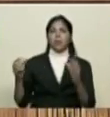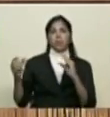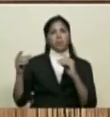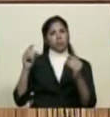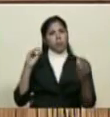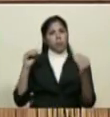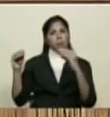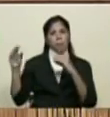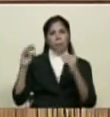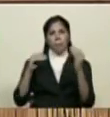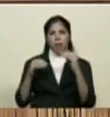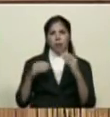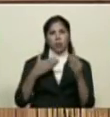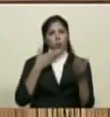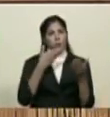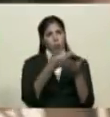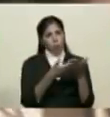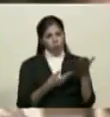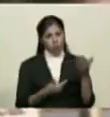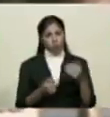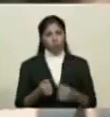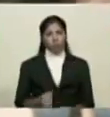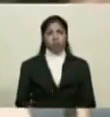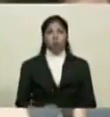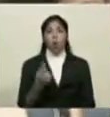esta comparecencia